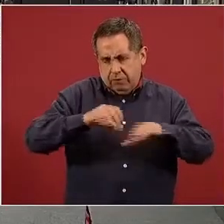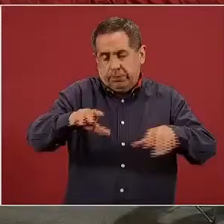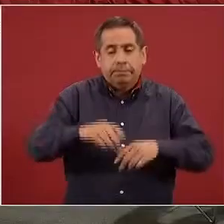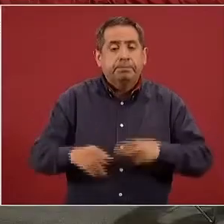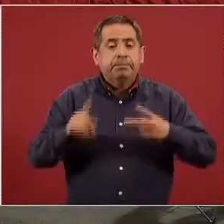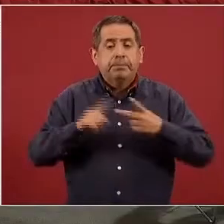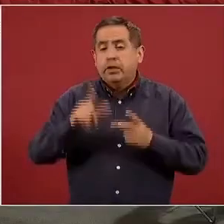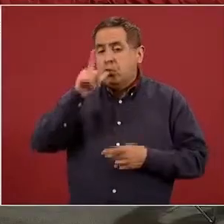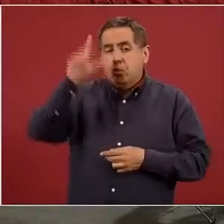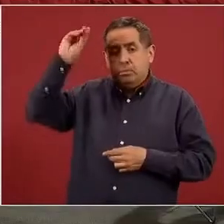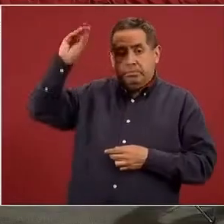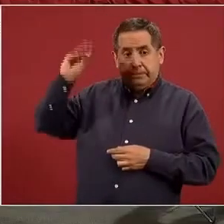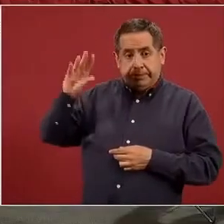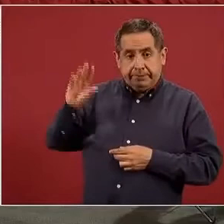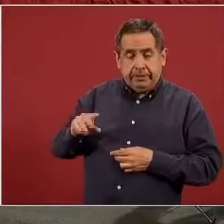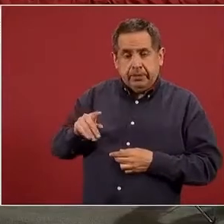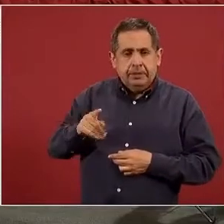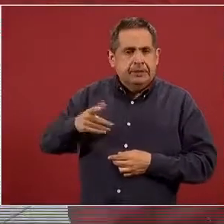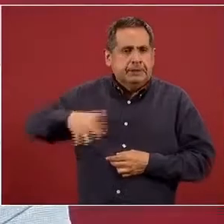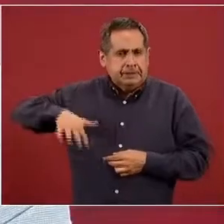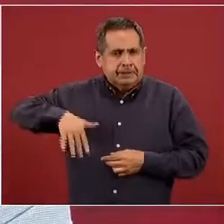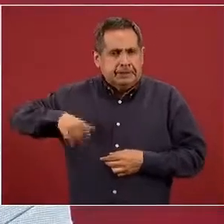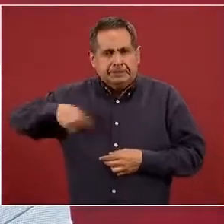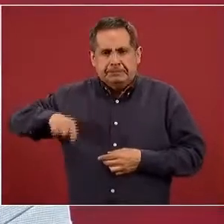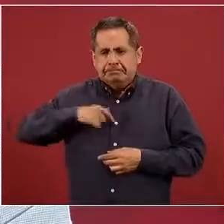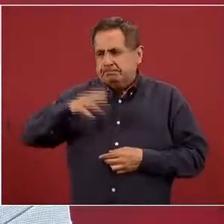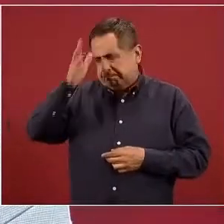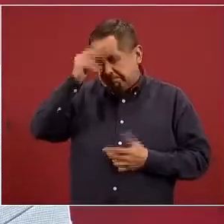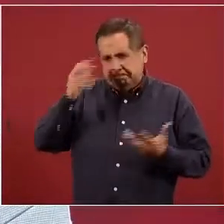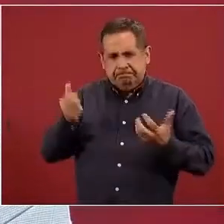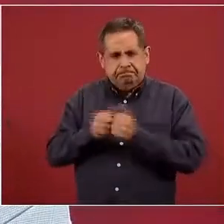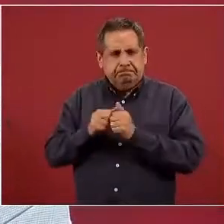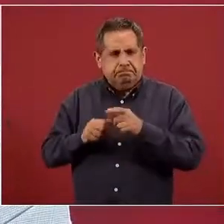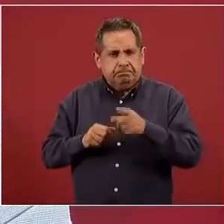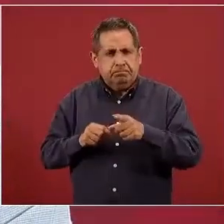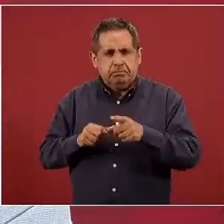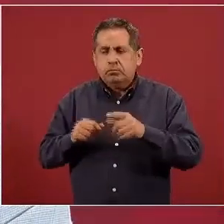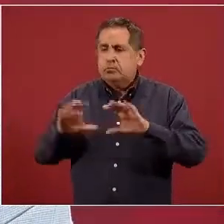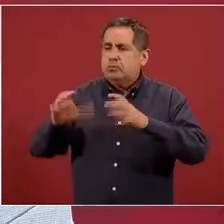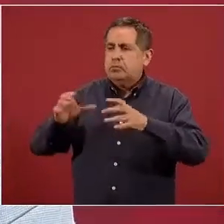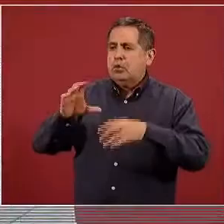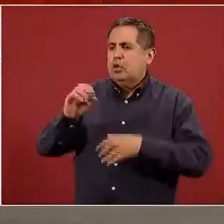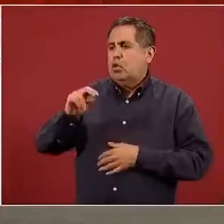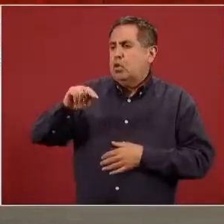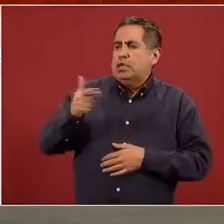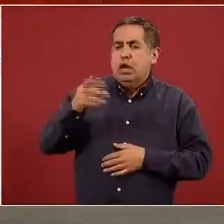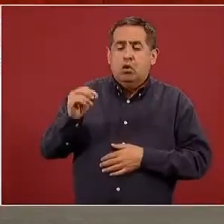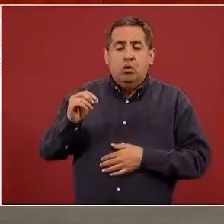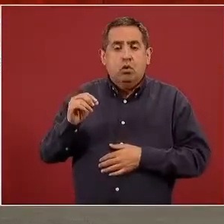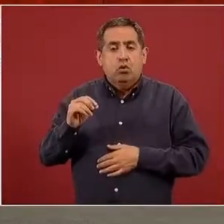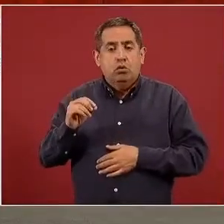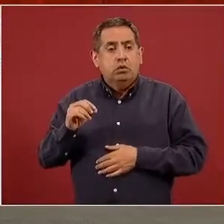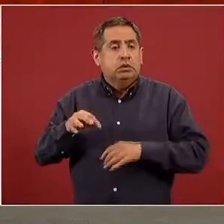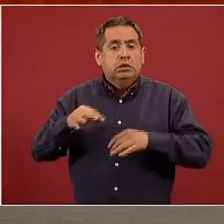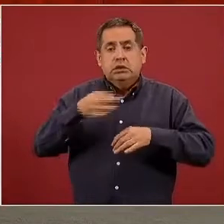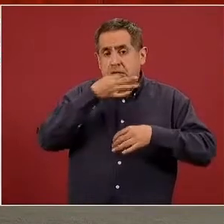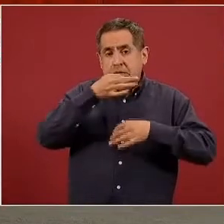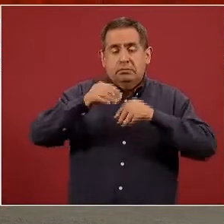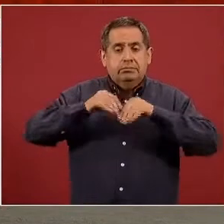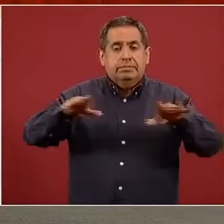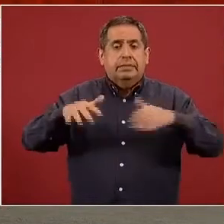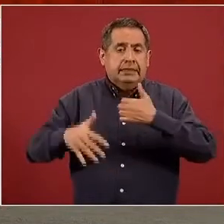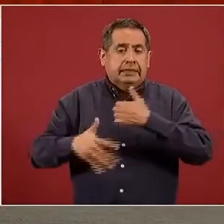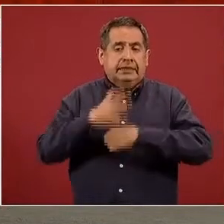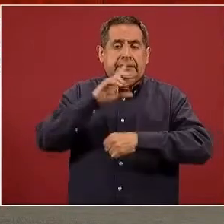el semáforo, como hemos convenido con la Conferencia Nacional de Gobernadores, lo hacemos público cada